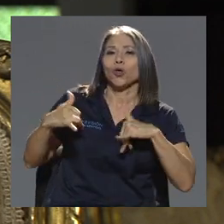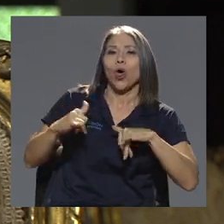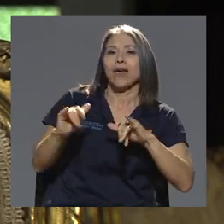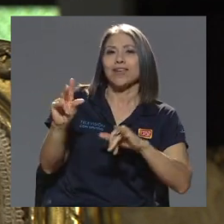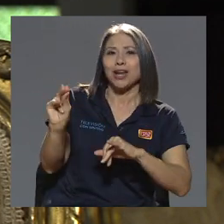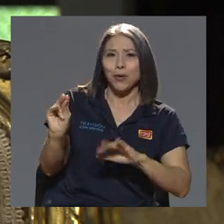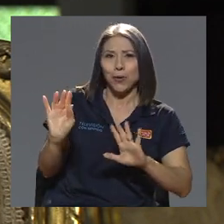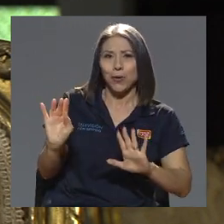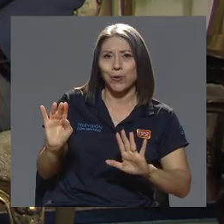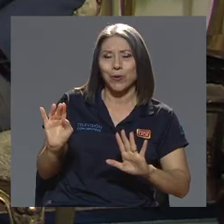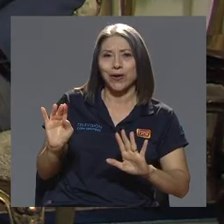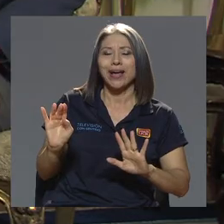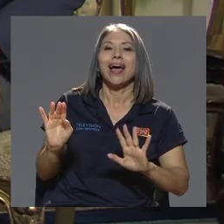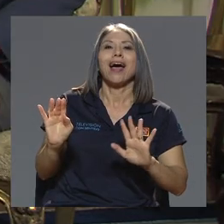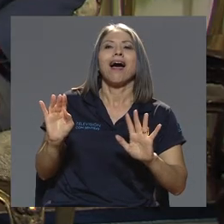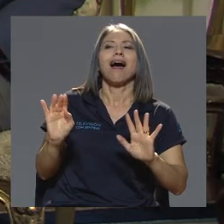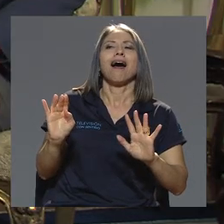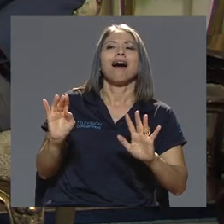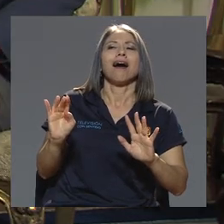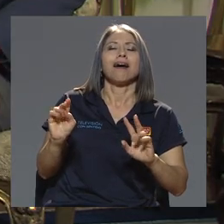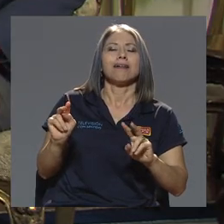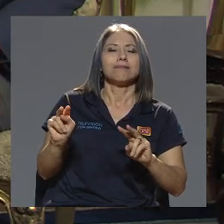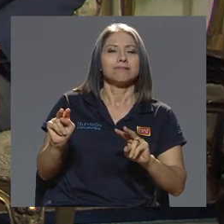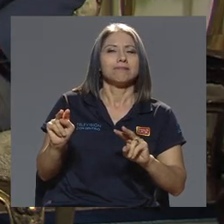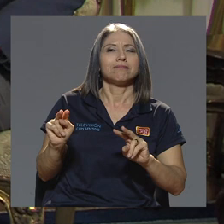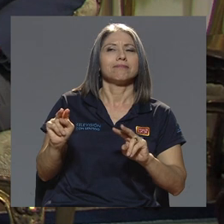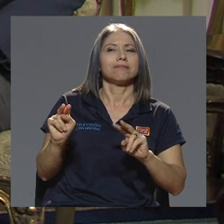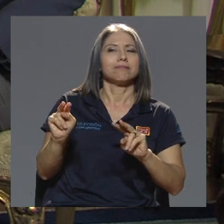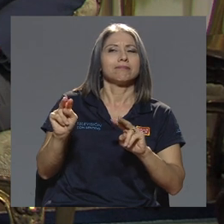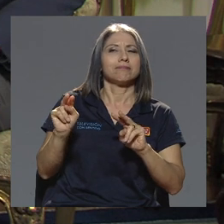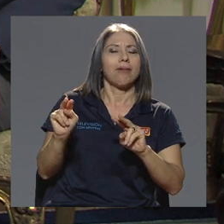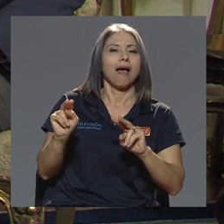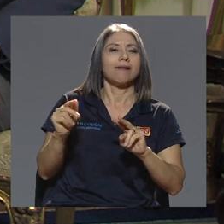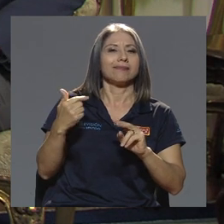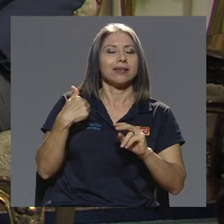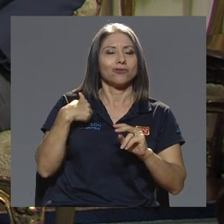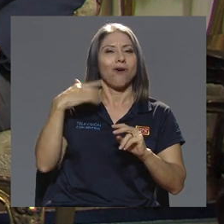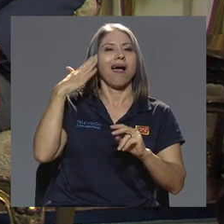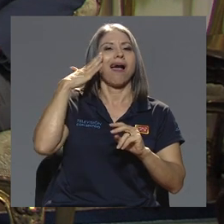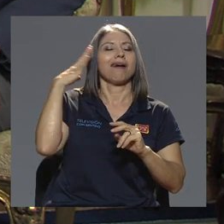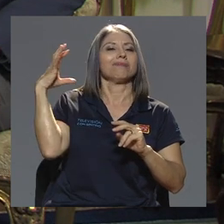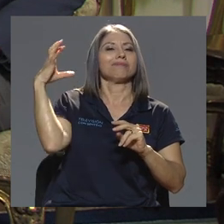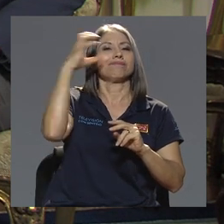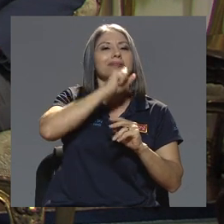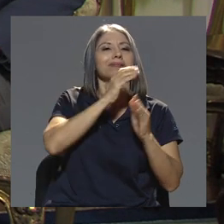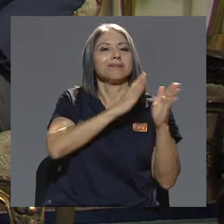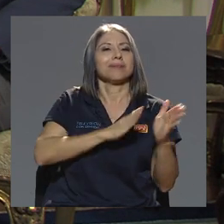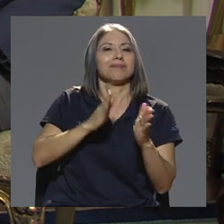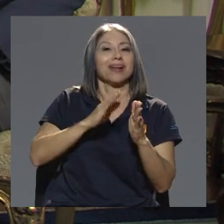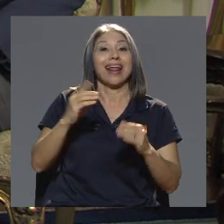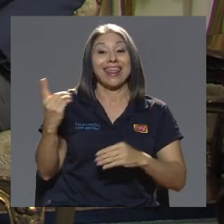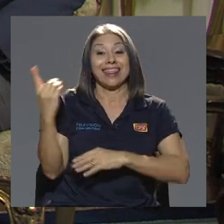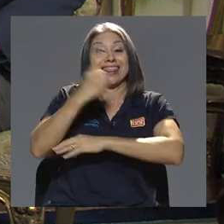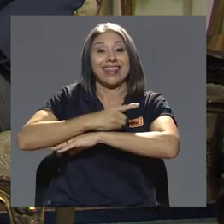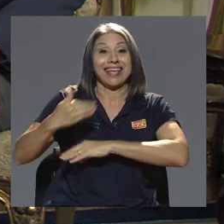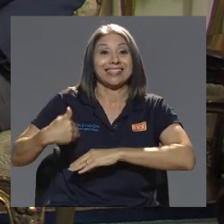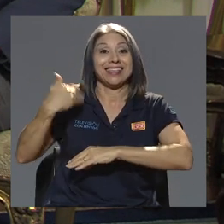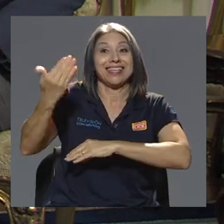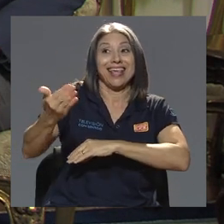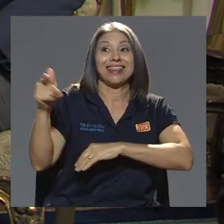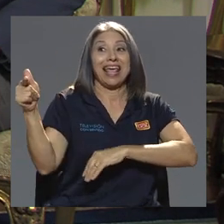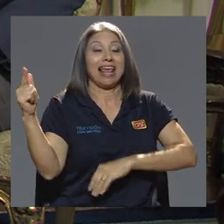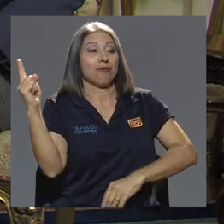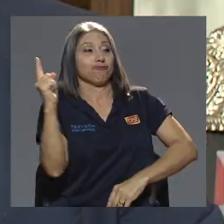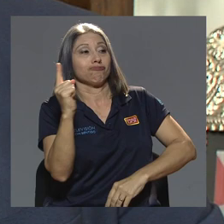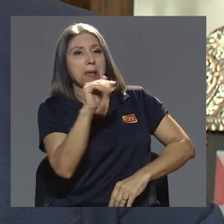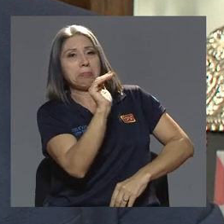Entonces ya me empecé yo a preparar y al día siguiente le pide permiso a mi mamá y a mi